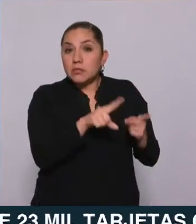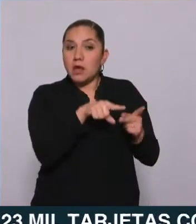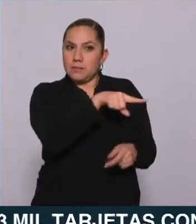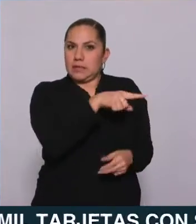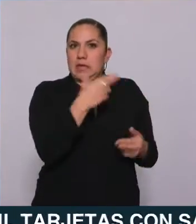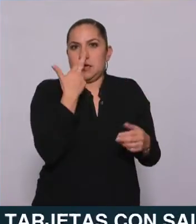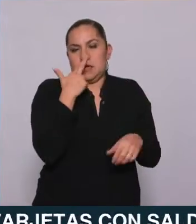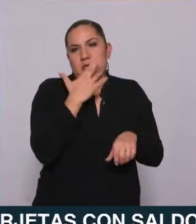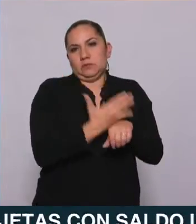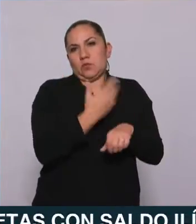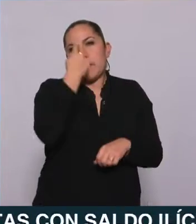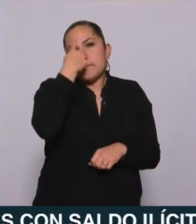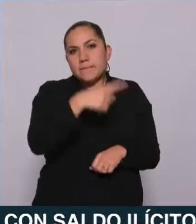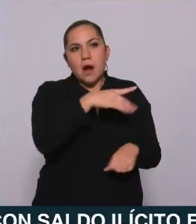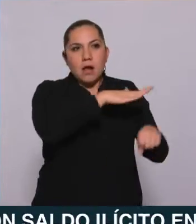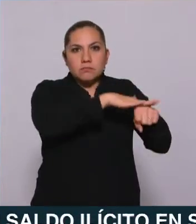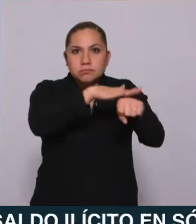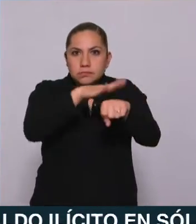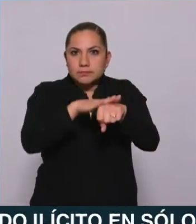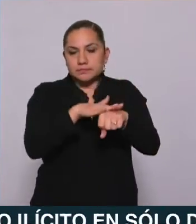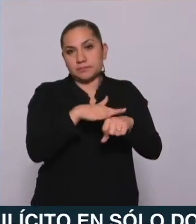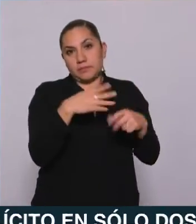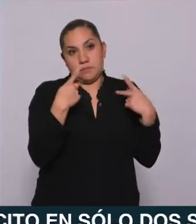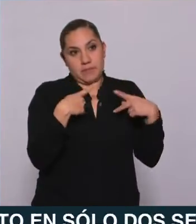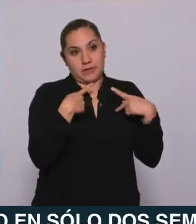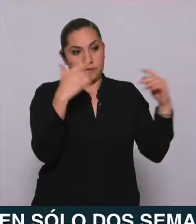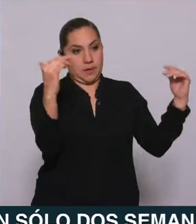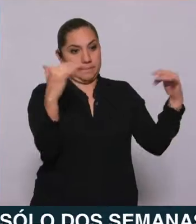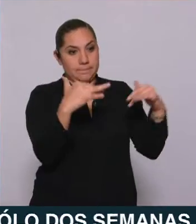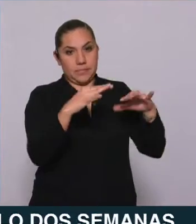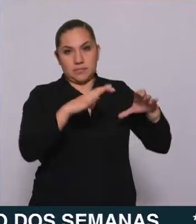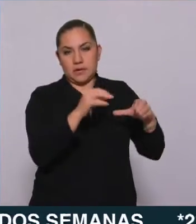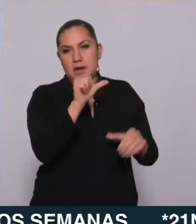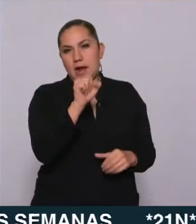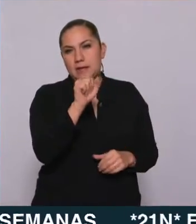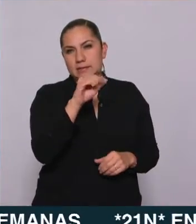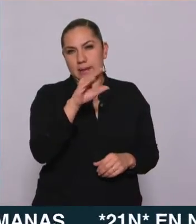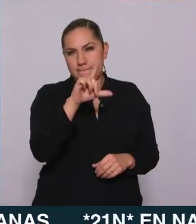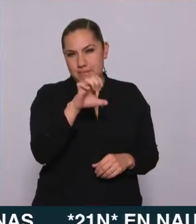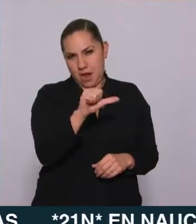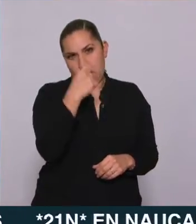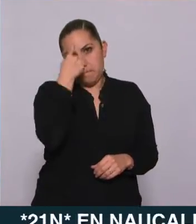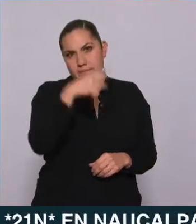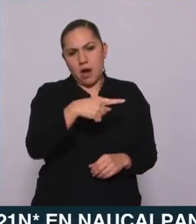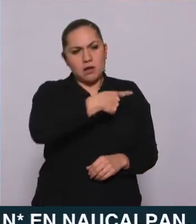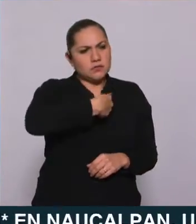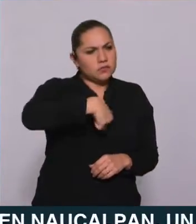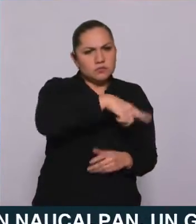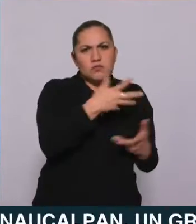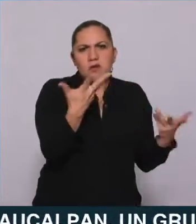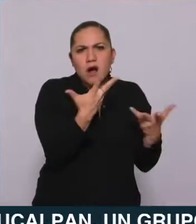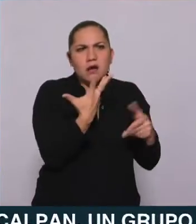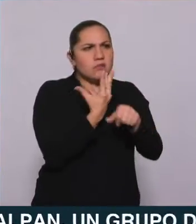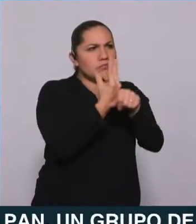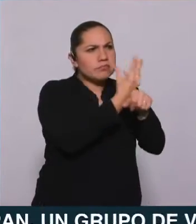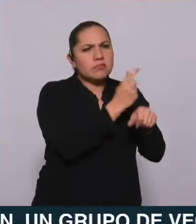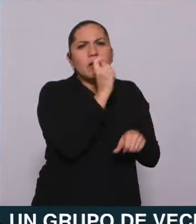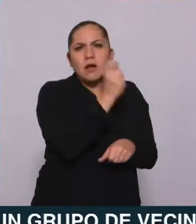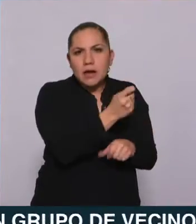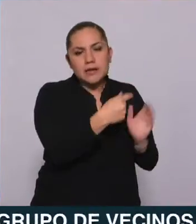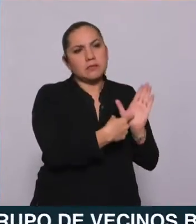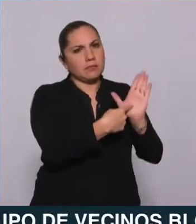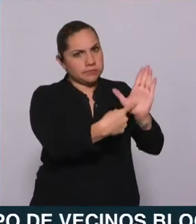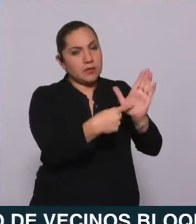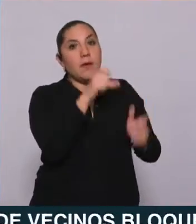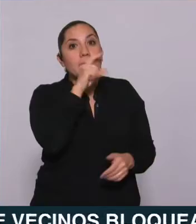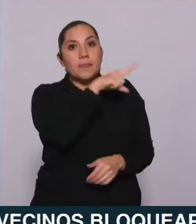barrios y pueblos originarios para informar lo que están haciendo y la vinculación que tengan con las alcaldías y